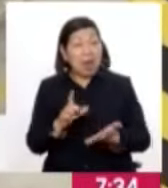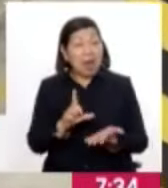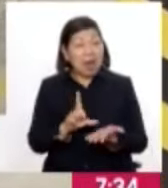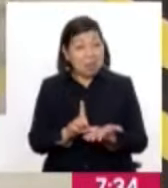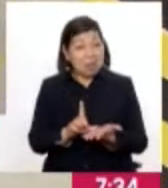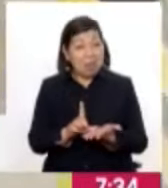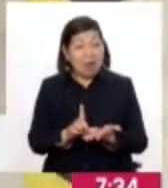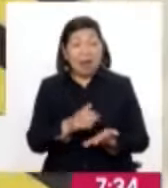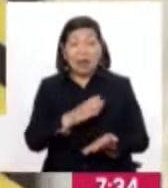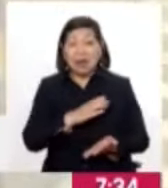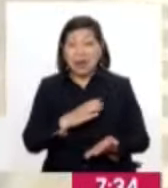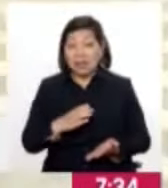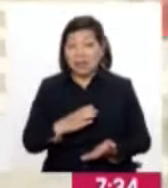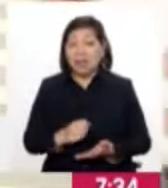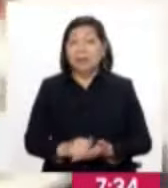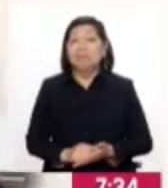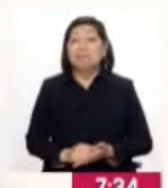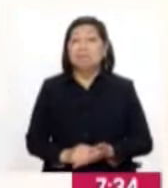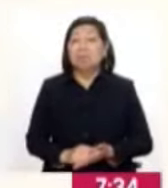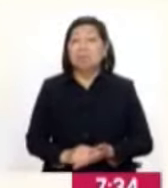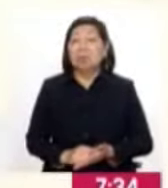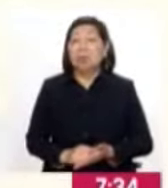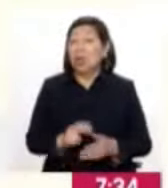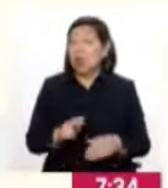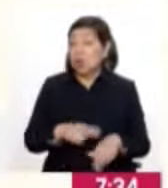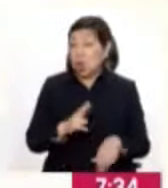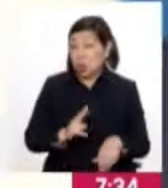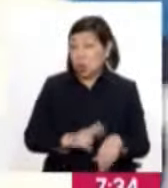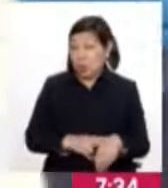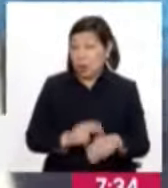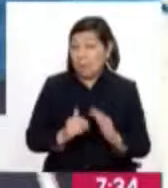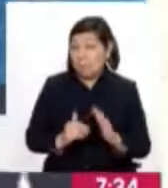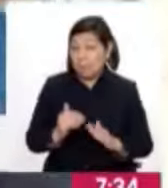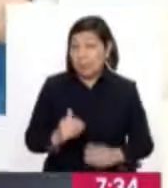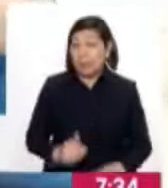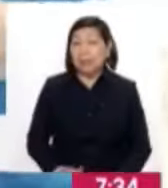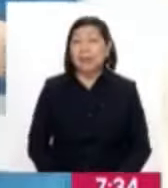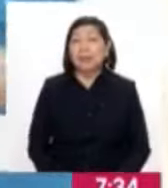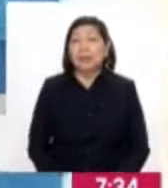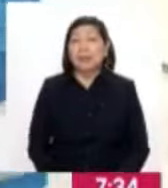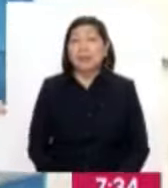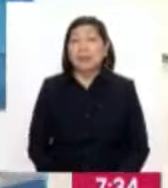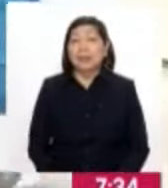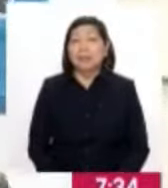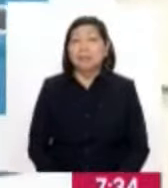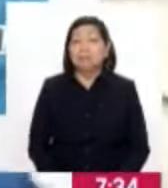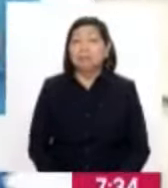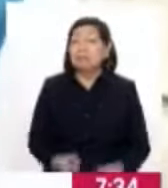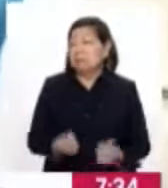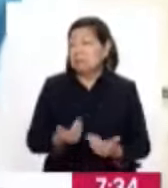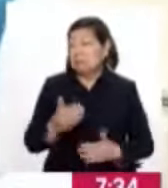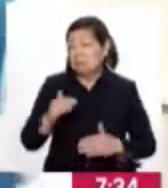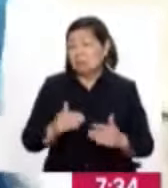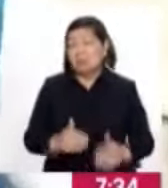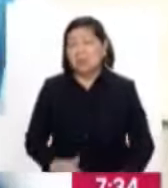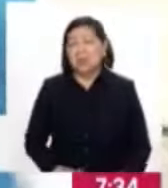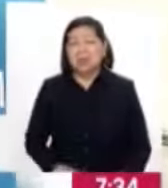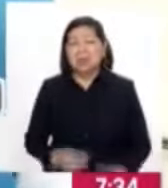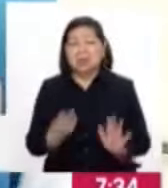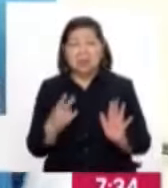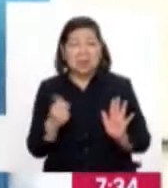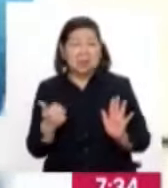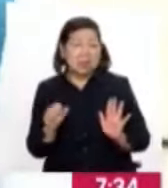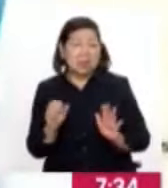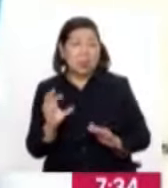Lima y Callao, ¿no? Claro que sí, tengo entendido que el precio normal es un poquito más elevado, ¿nos puede indicar cuál es? Los precios oscilan, pues, entre